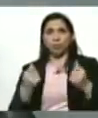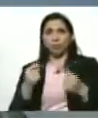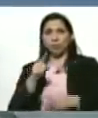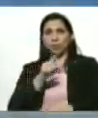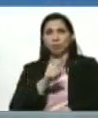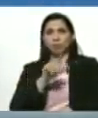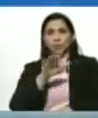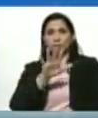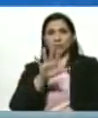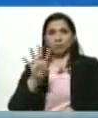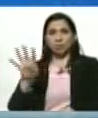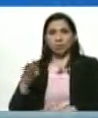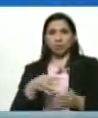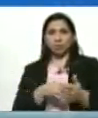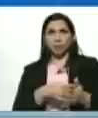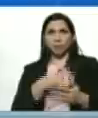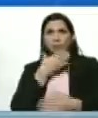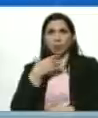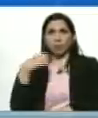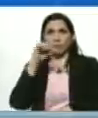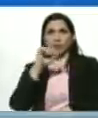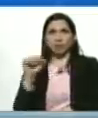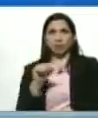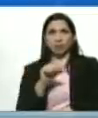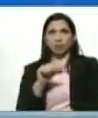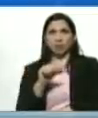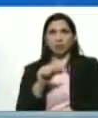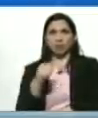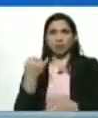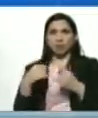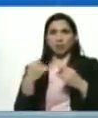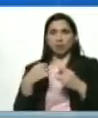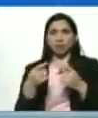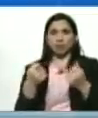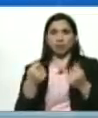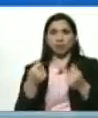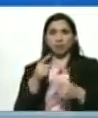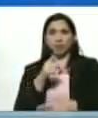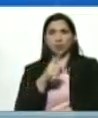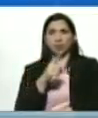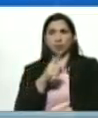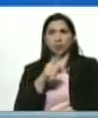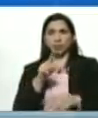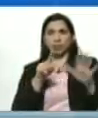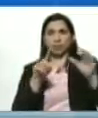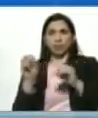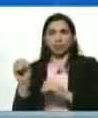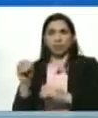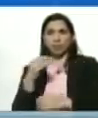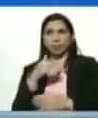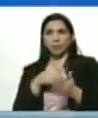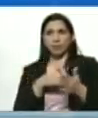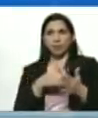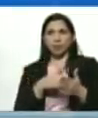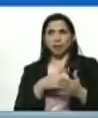154 mil bolívares una cerveza cuesta 170 mil bolívares